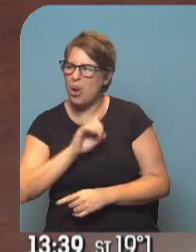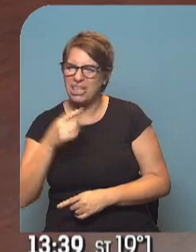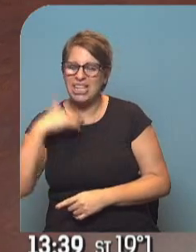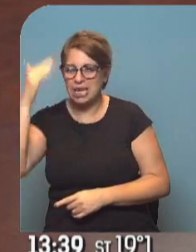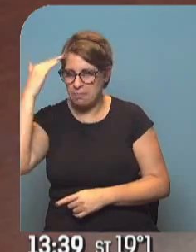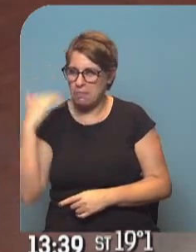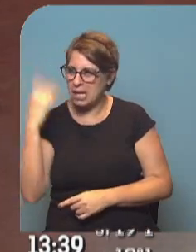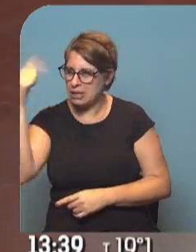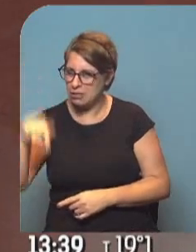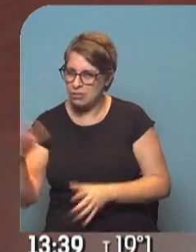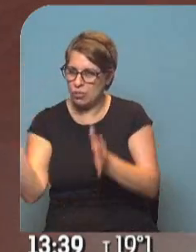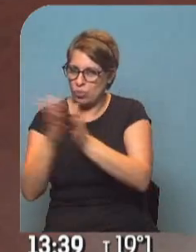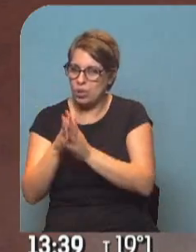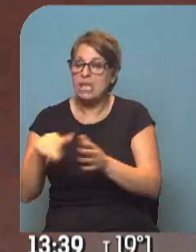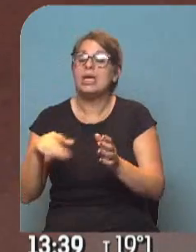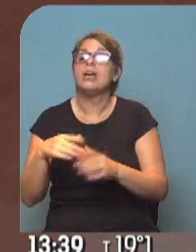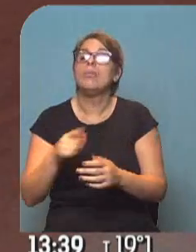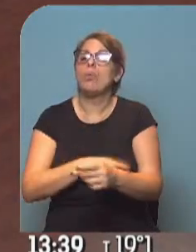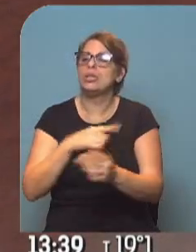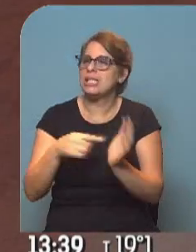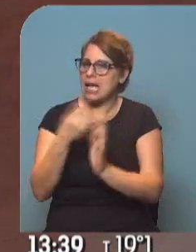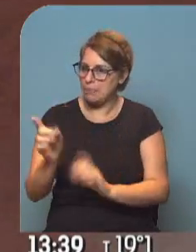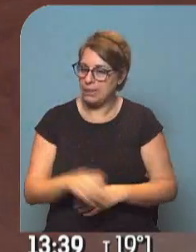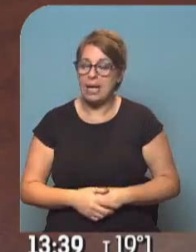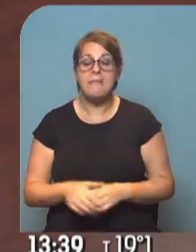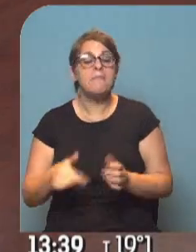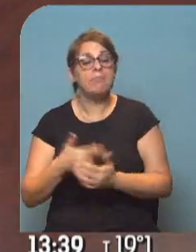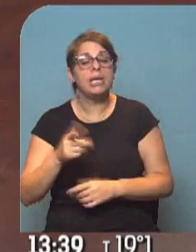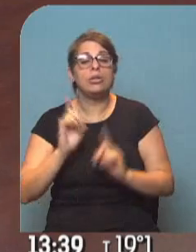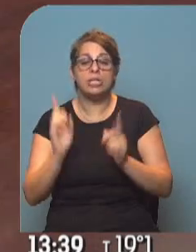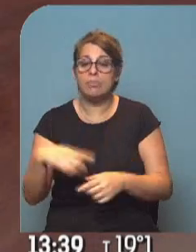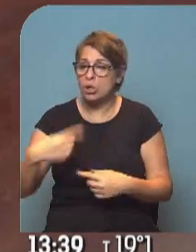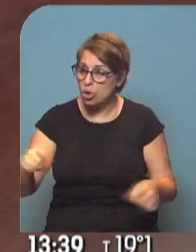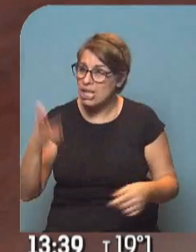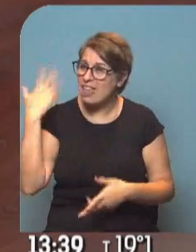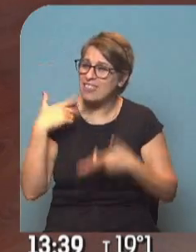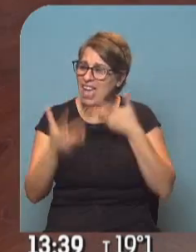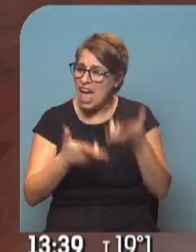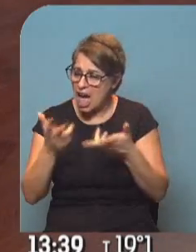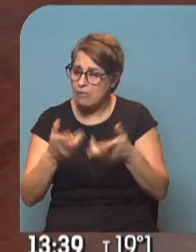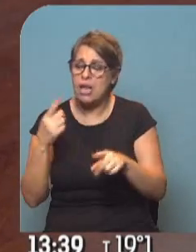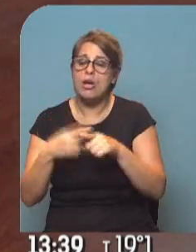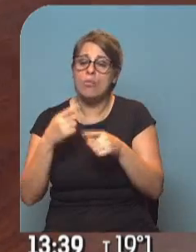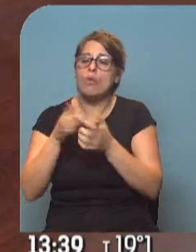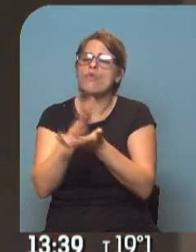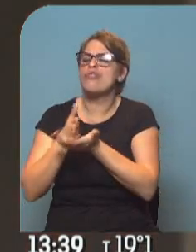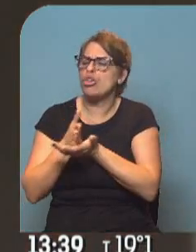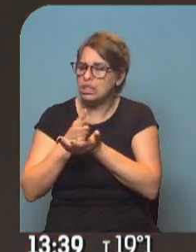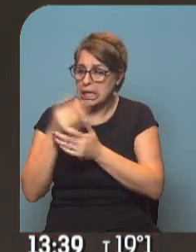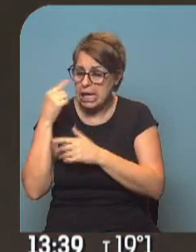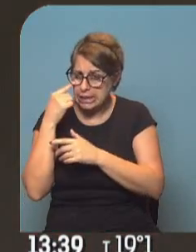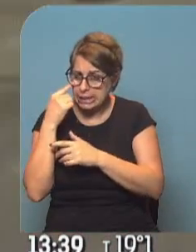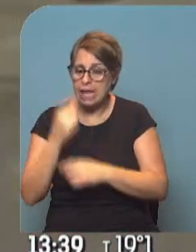una potencia capitalista coreana a sus puertas. Pero claro, pero justamente una de las cosas que se decía es que es por la parte de la frontera